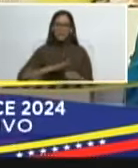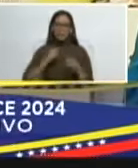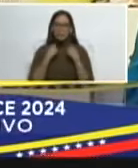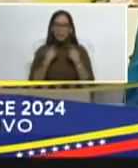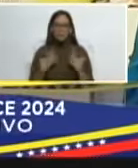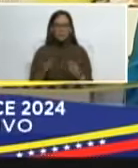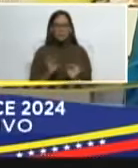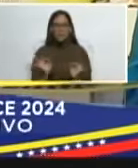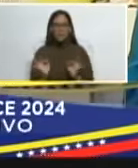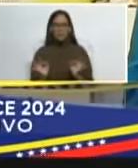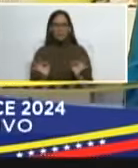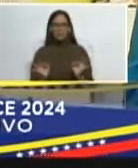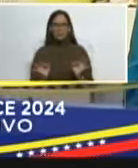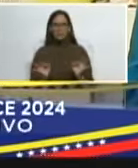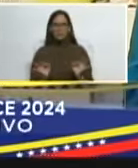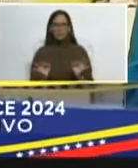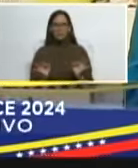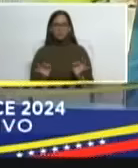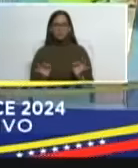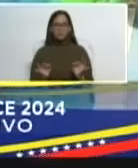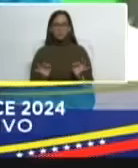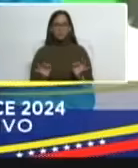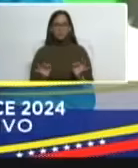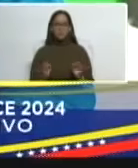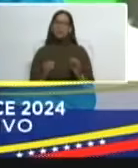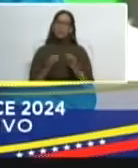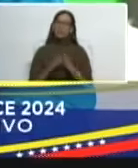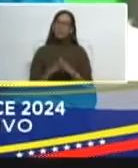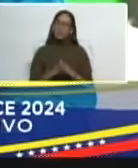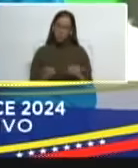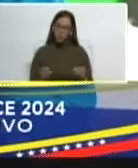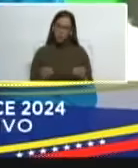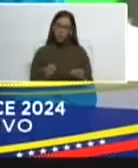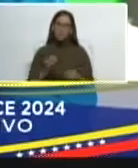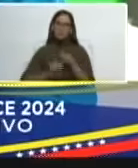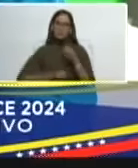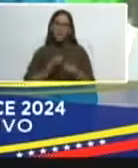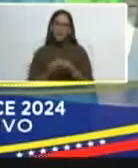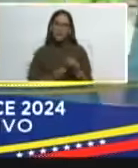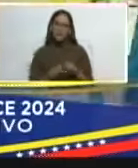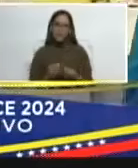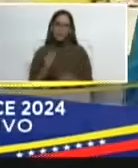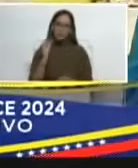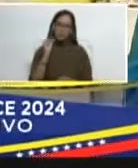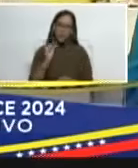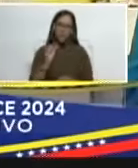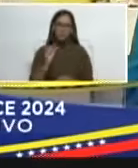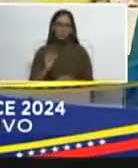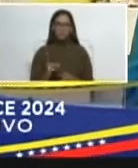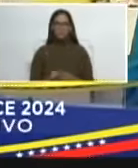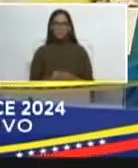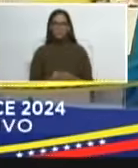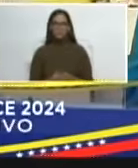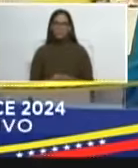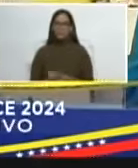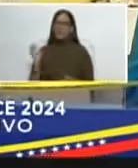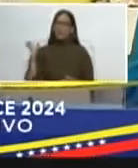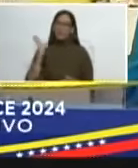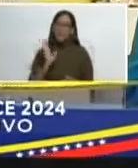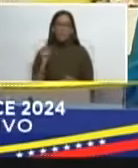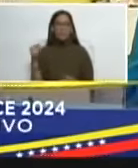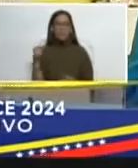Nada cae en saco roto. Todo se hace en su momento. Venimos de